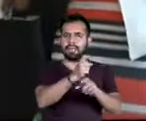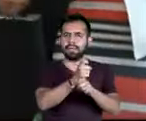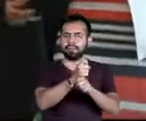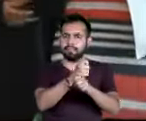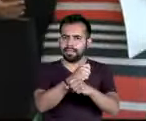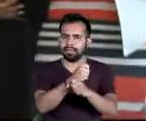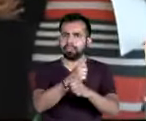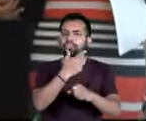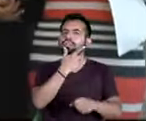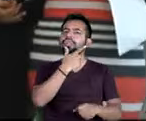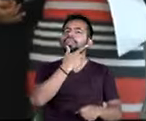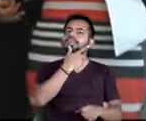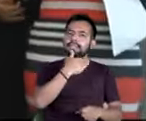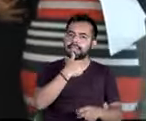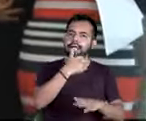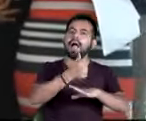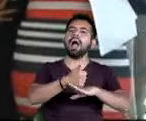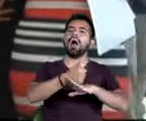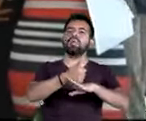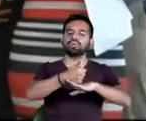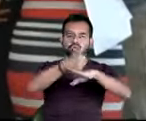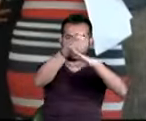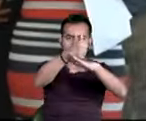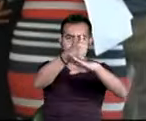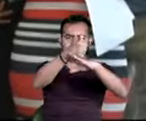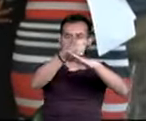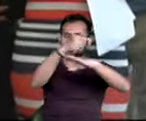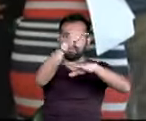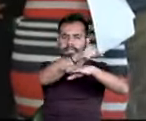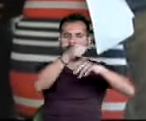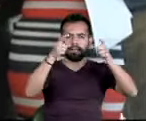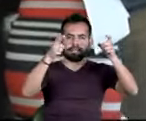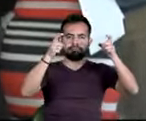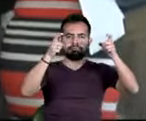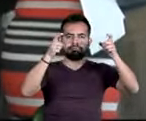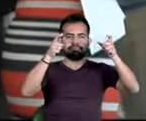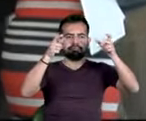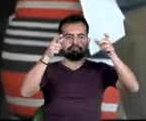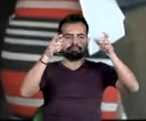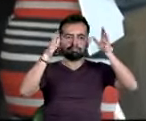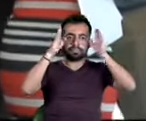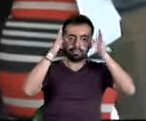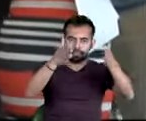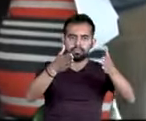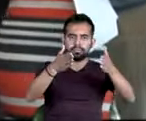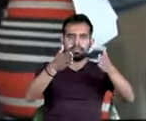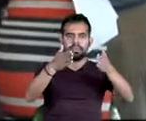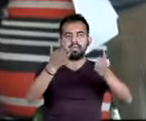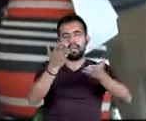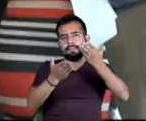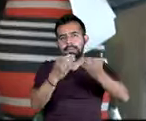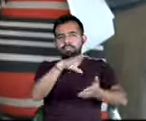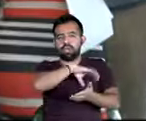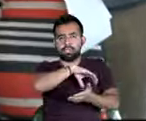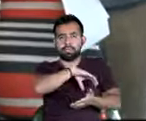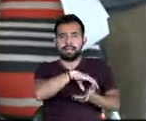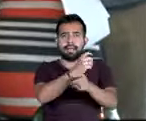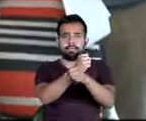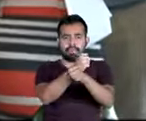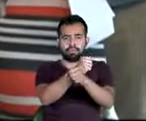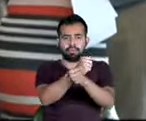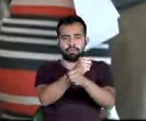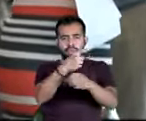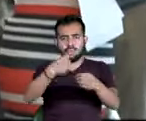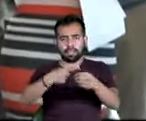quiénes serán precisamente las autoridades que estarán dirigiendo instituciones municipales, por ejemplo, el Metro de Quito,